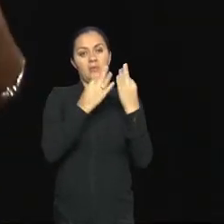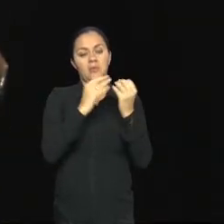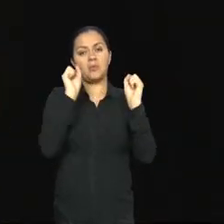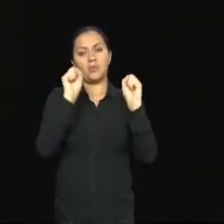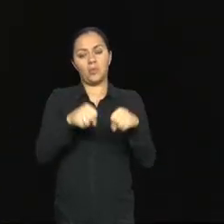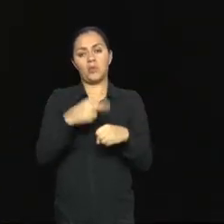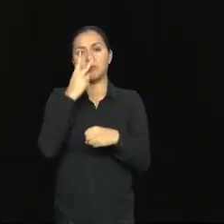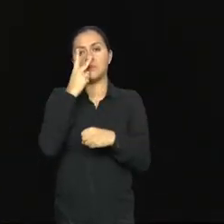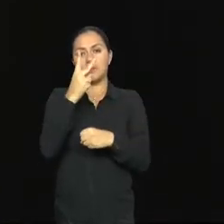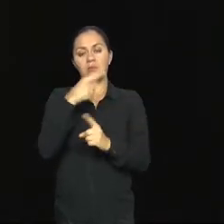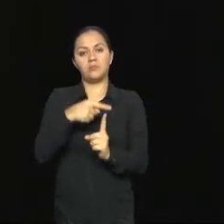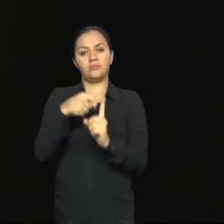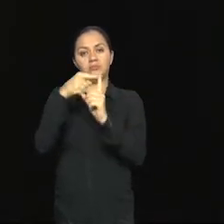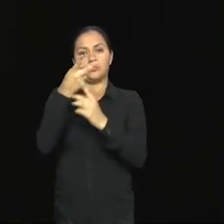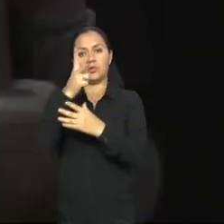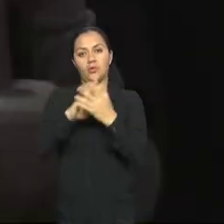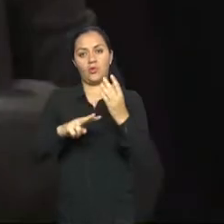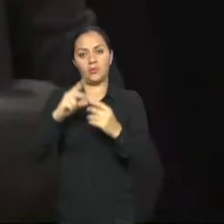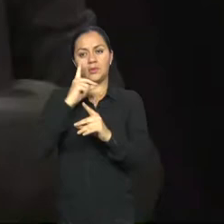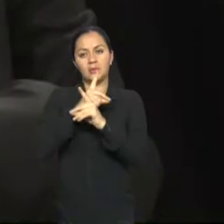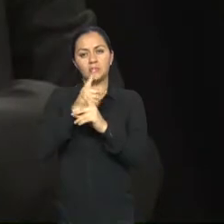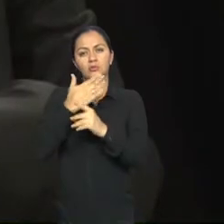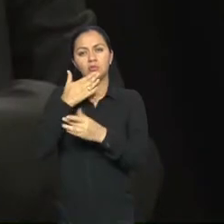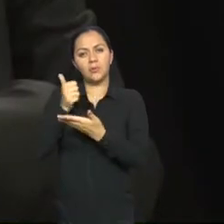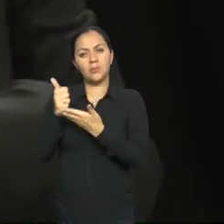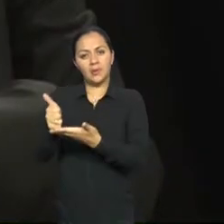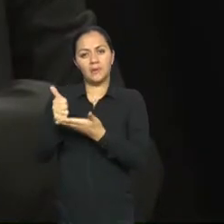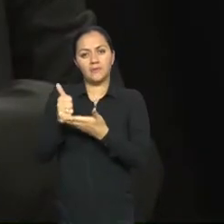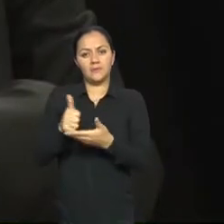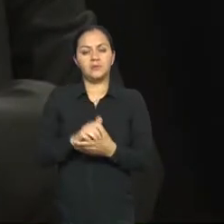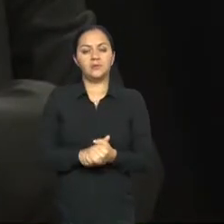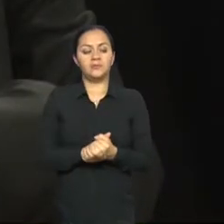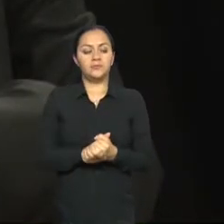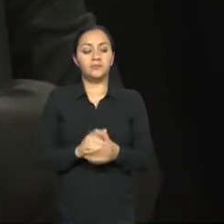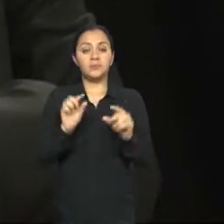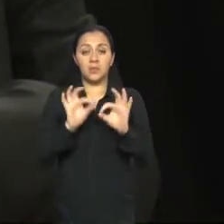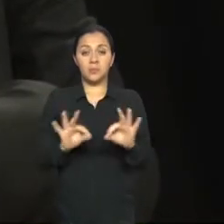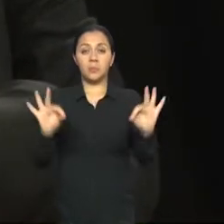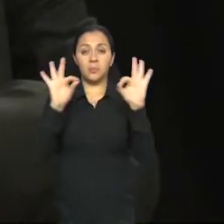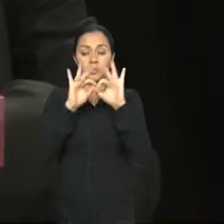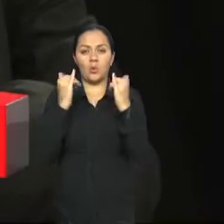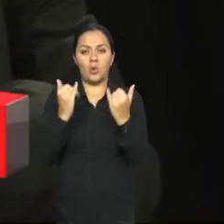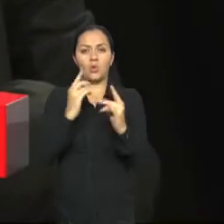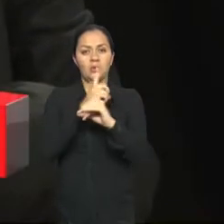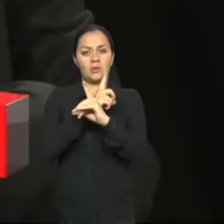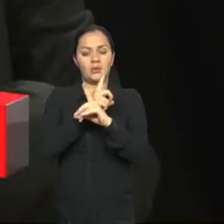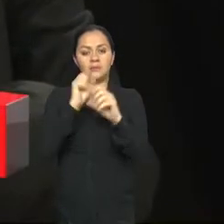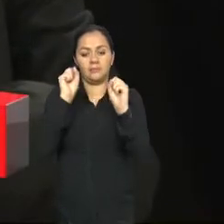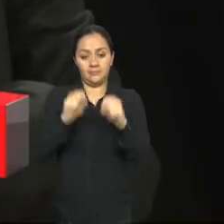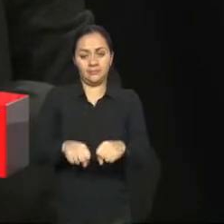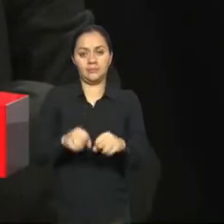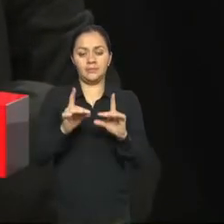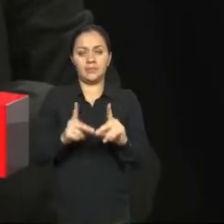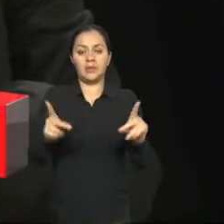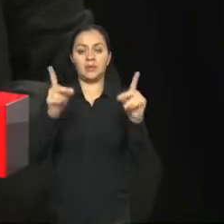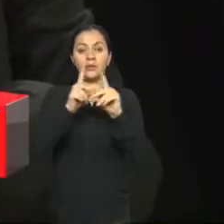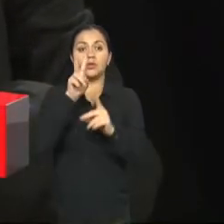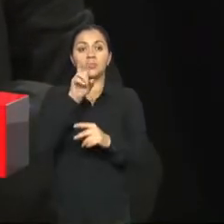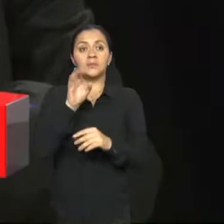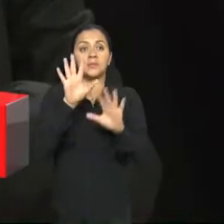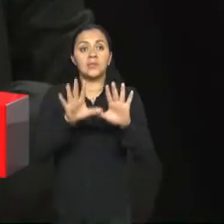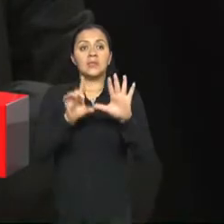a estas medidas afirmativas del SRI? Es valiosísimo los datos que tenemos, puesto que si es que hablamos en el año